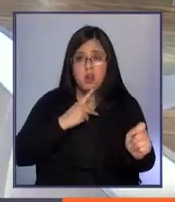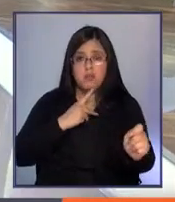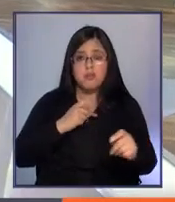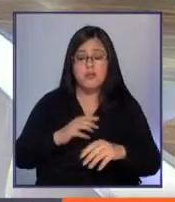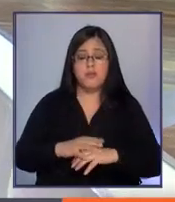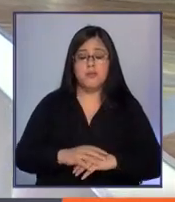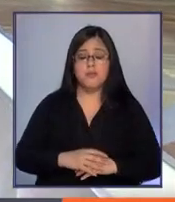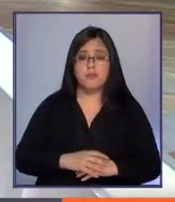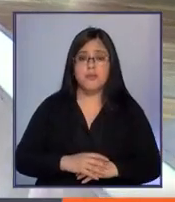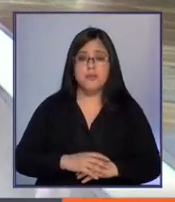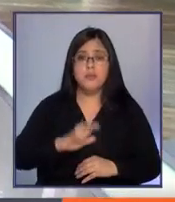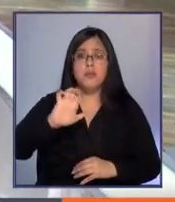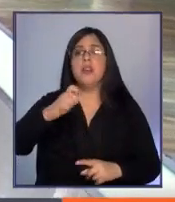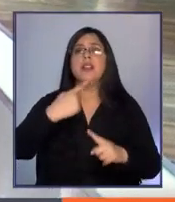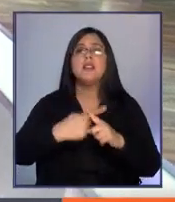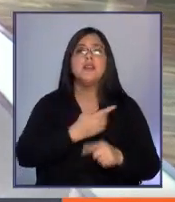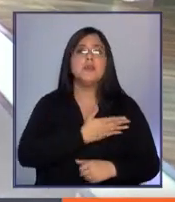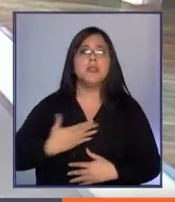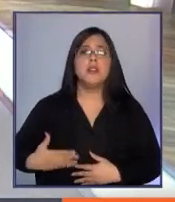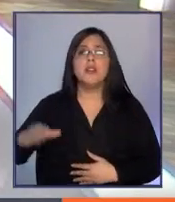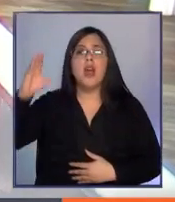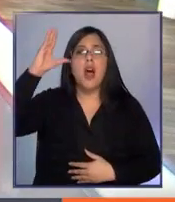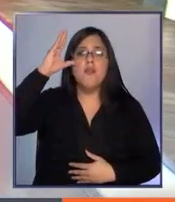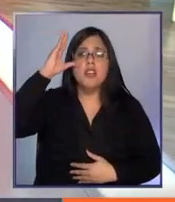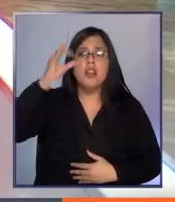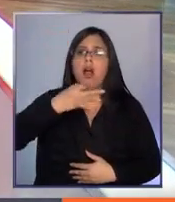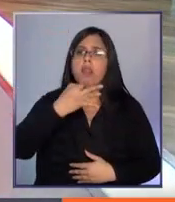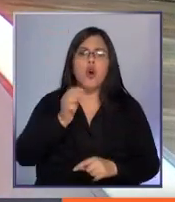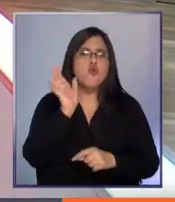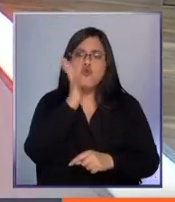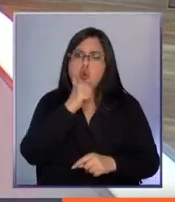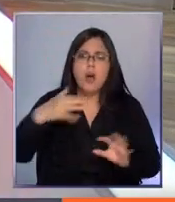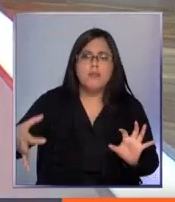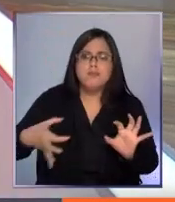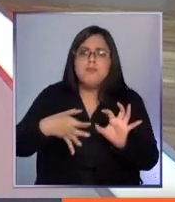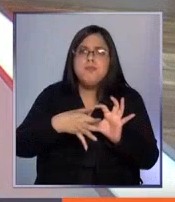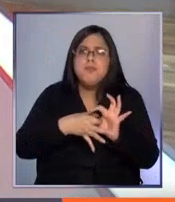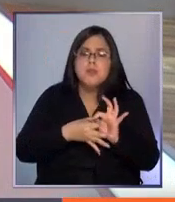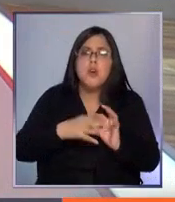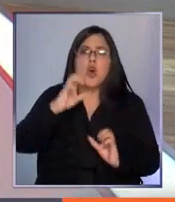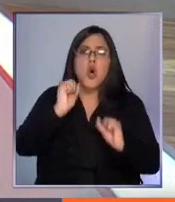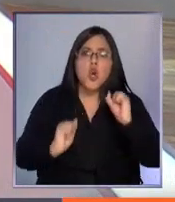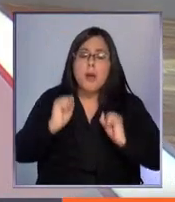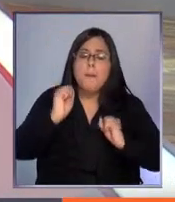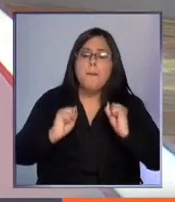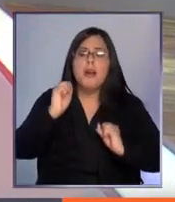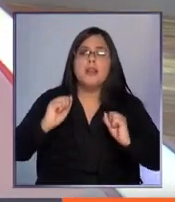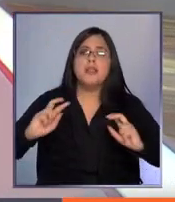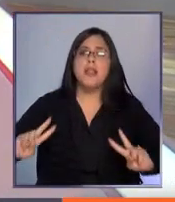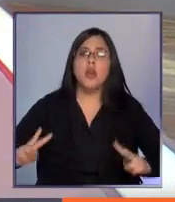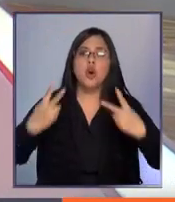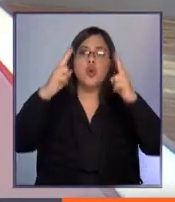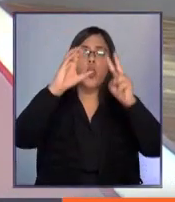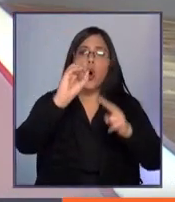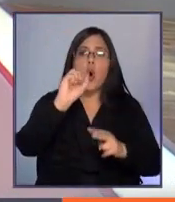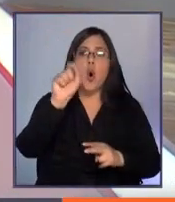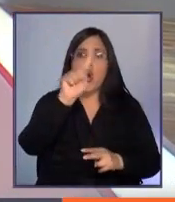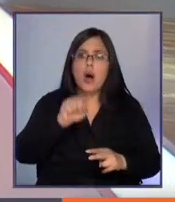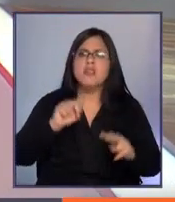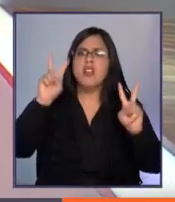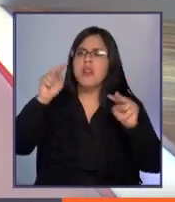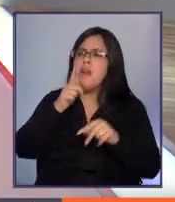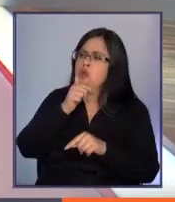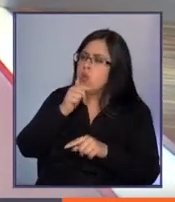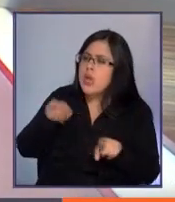La expresidenta Michelle Bachelet negó tener vínculos con la empresa constructora brasileña OAS, cuestionada por corrupción. La